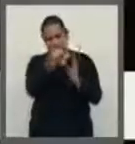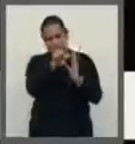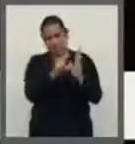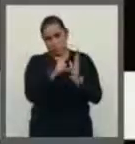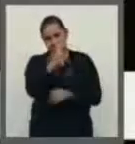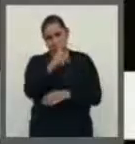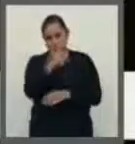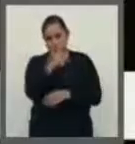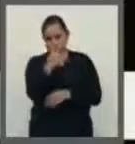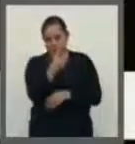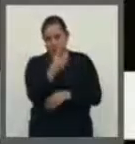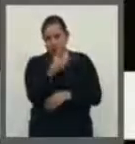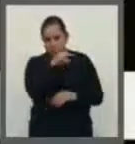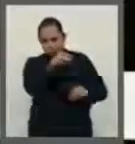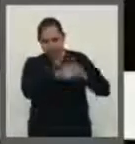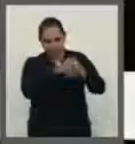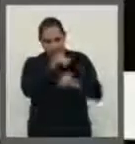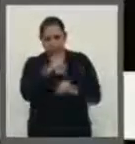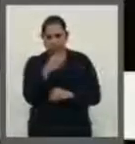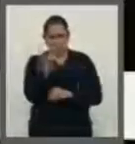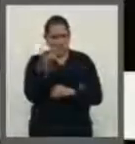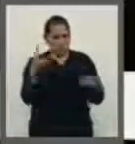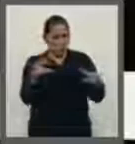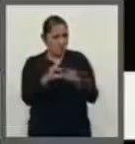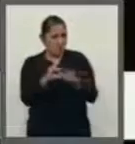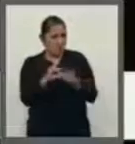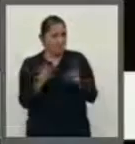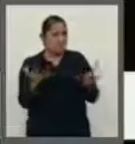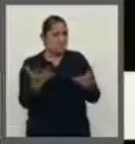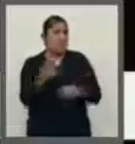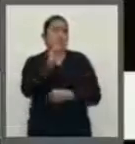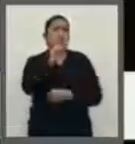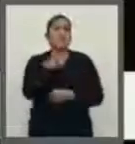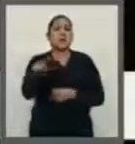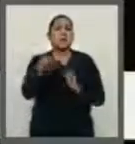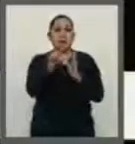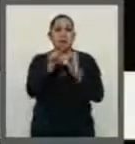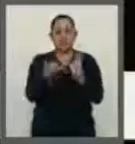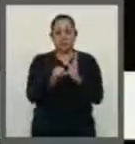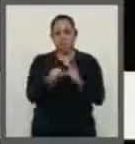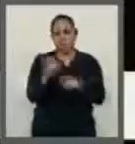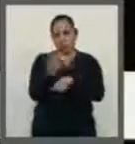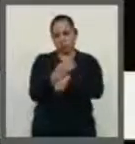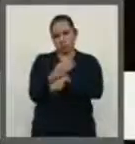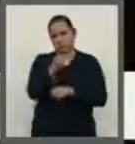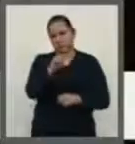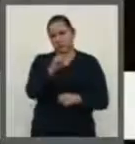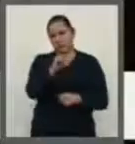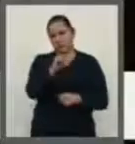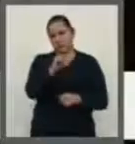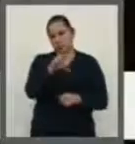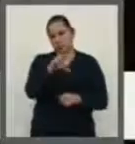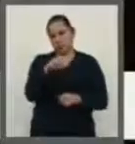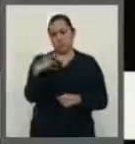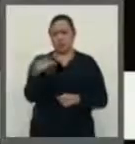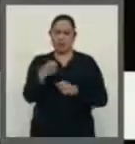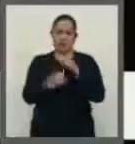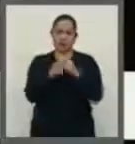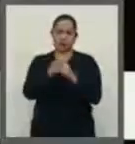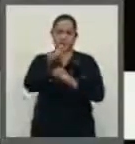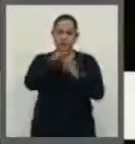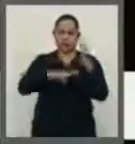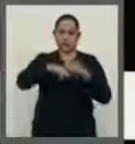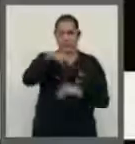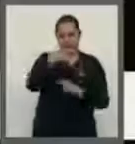constitucional. Y más aún, con el tercero transitorio de la reforma político-electoral de 2014,